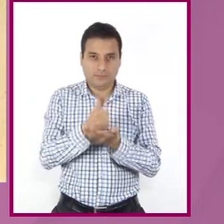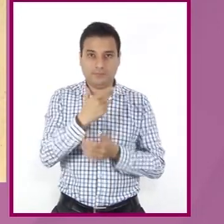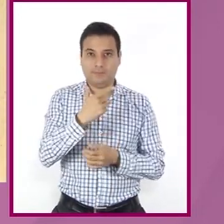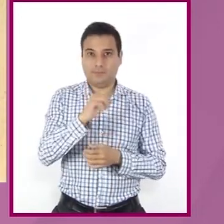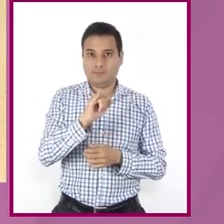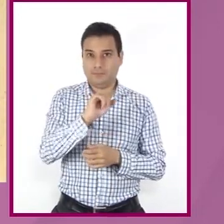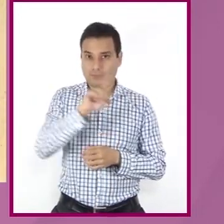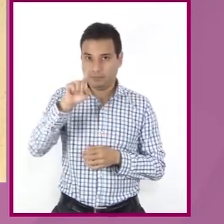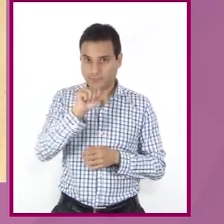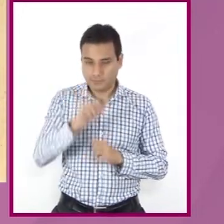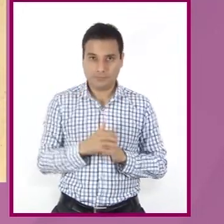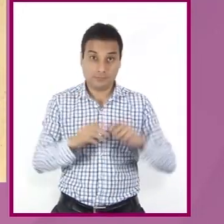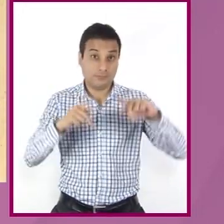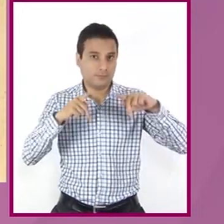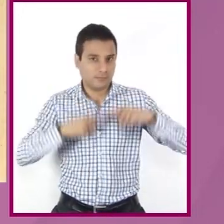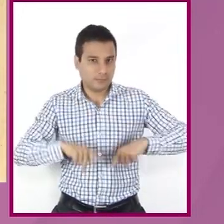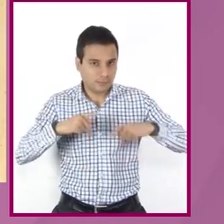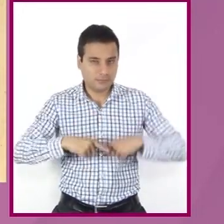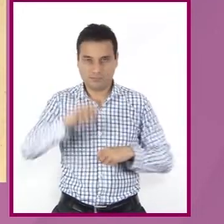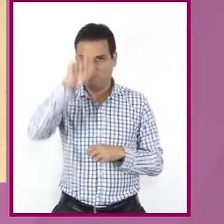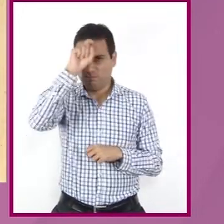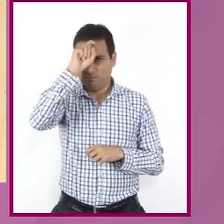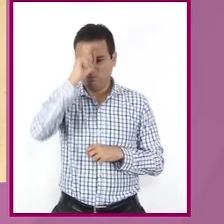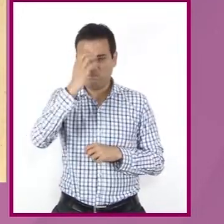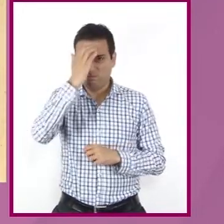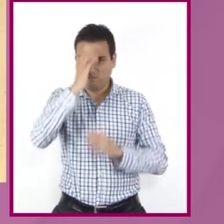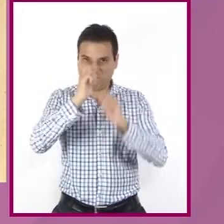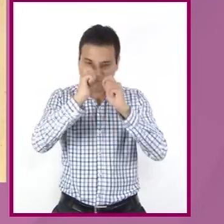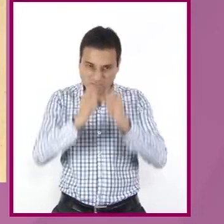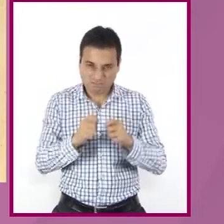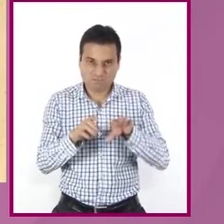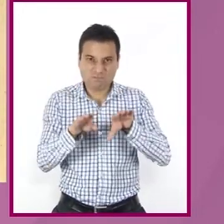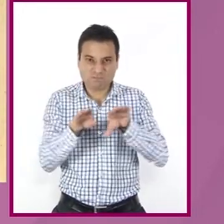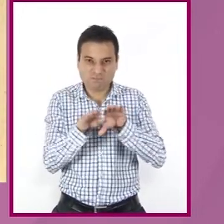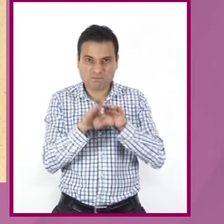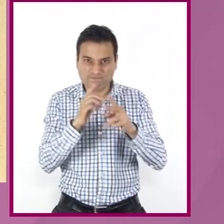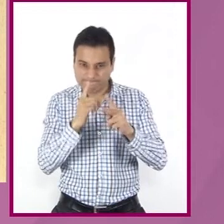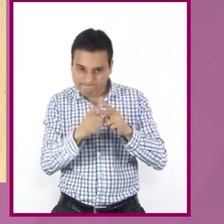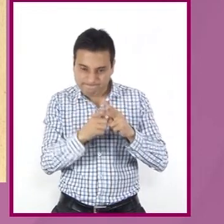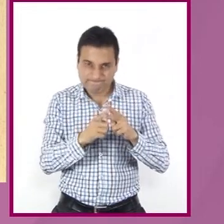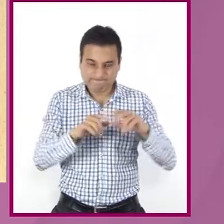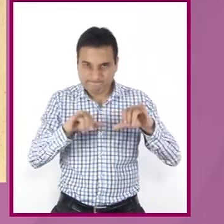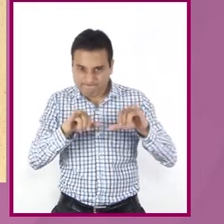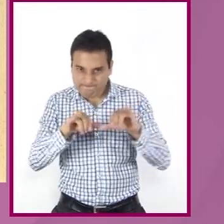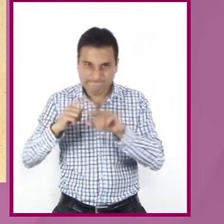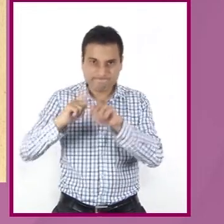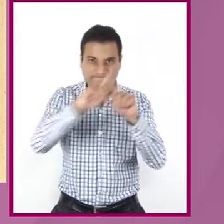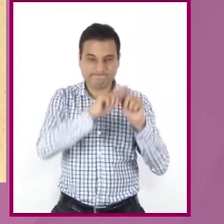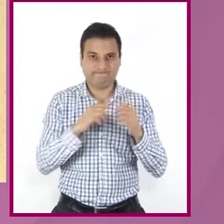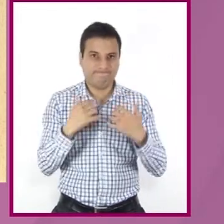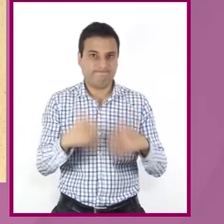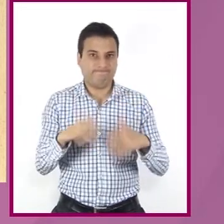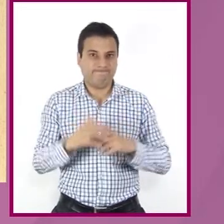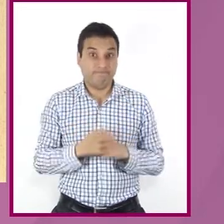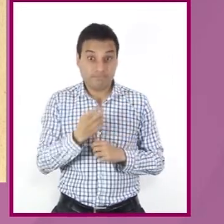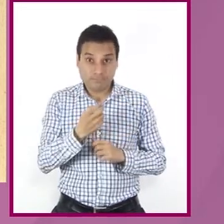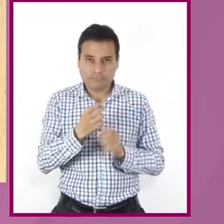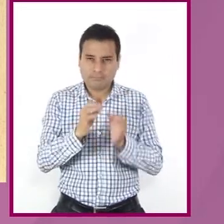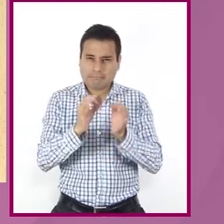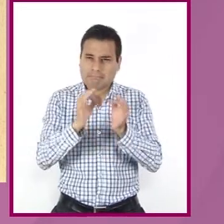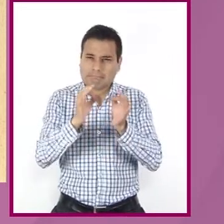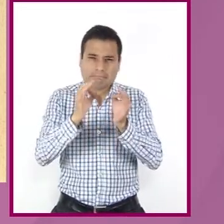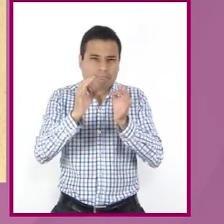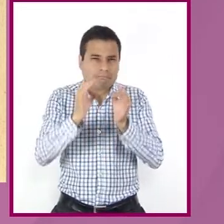demuestra los conocimientos egipcios de las técnicas de la agrimensura, pues esta exhibe una base casi